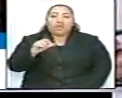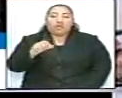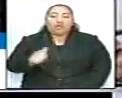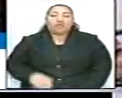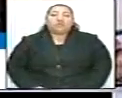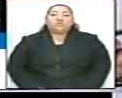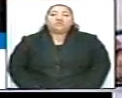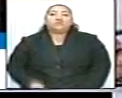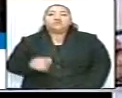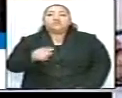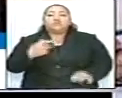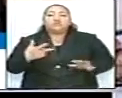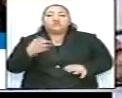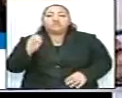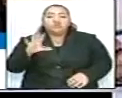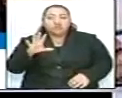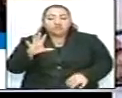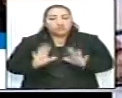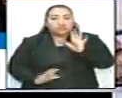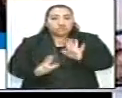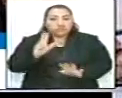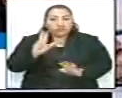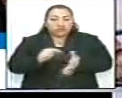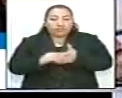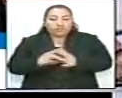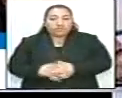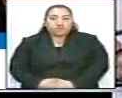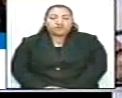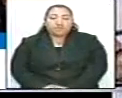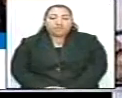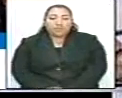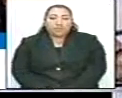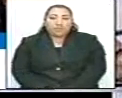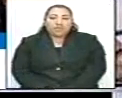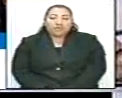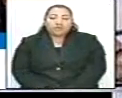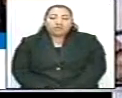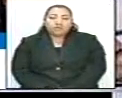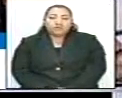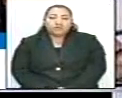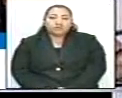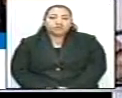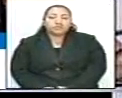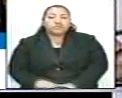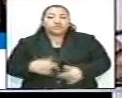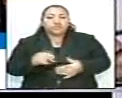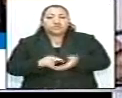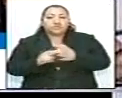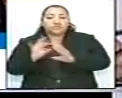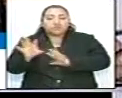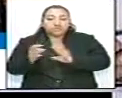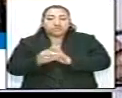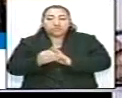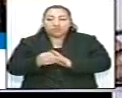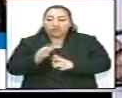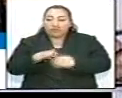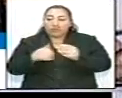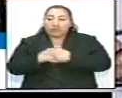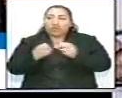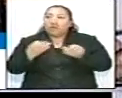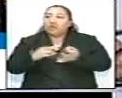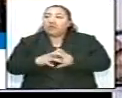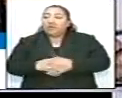280513. Se desarrolla, esto es, en un solo código SNIM se pudieron declarar la viabilidad y